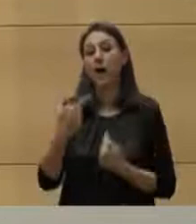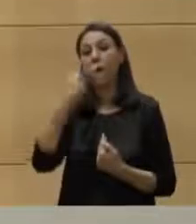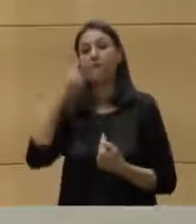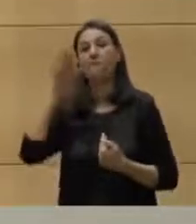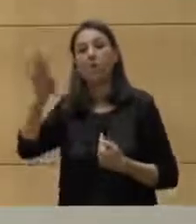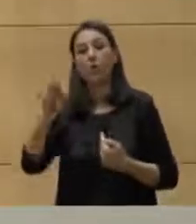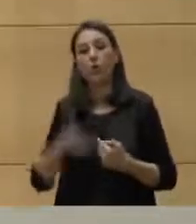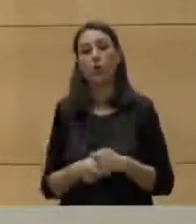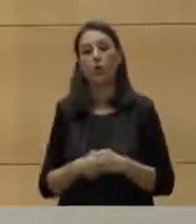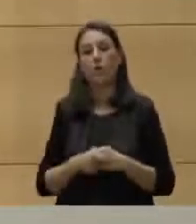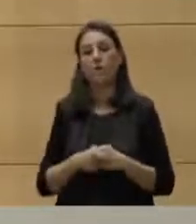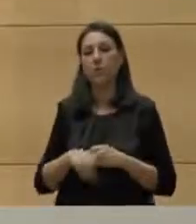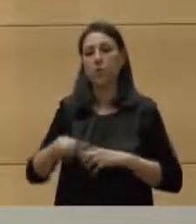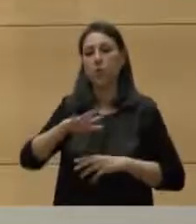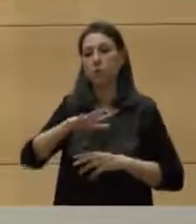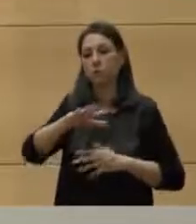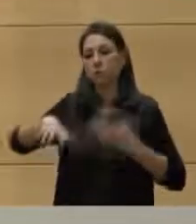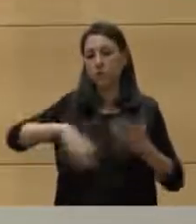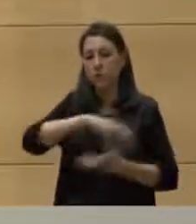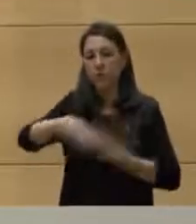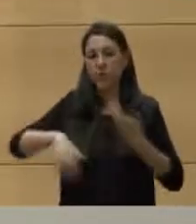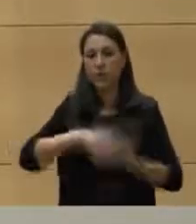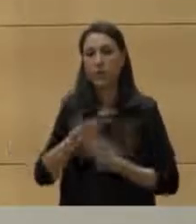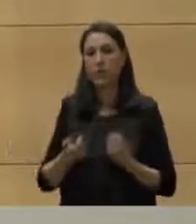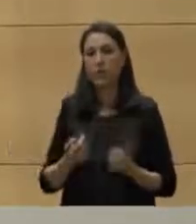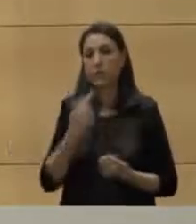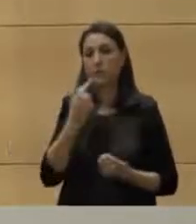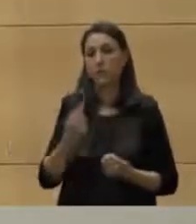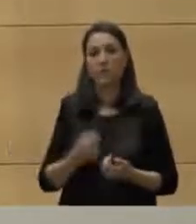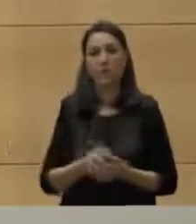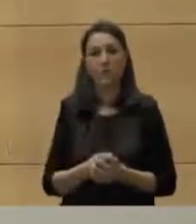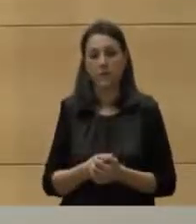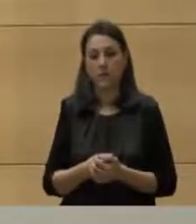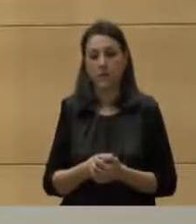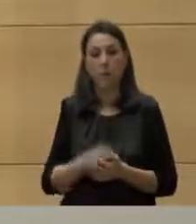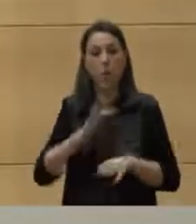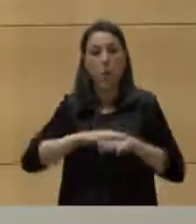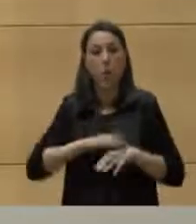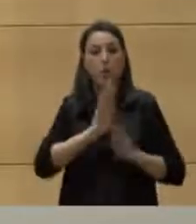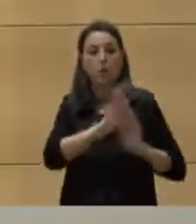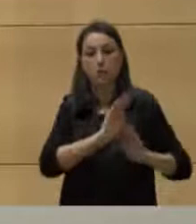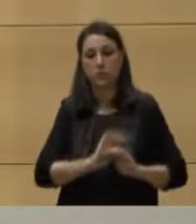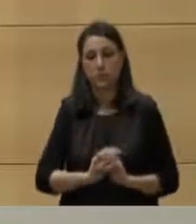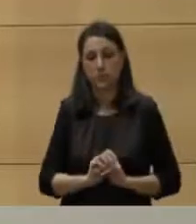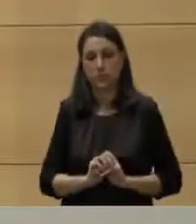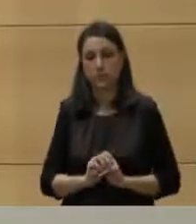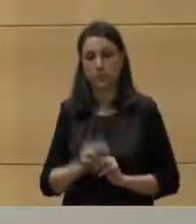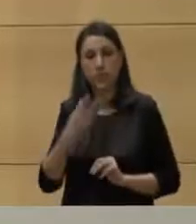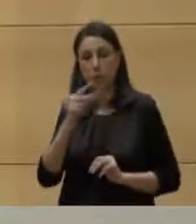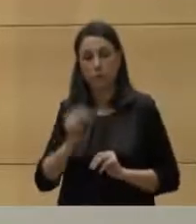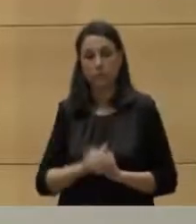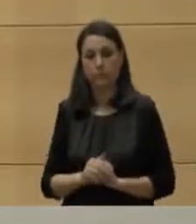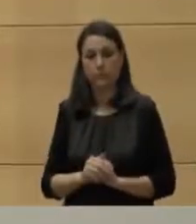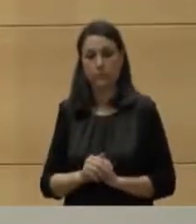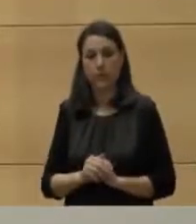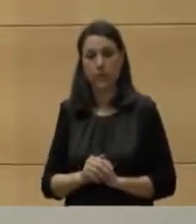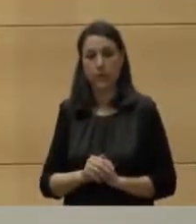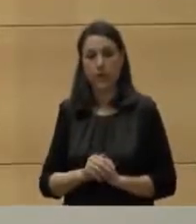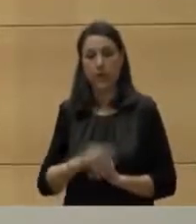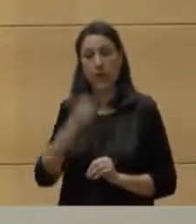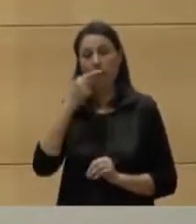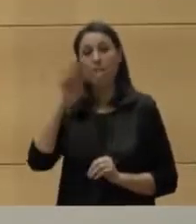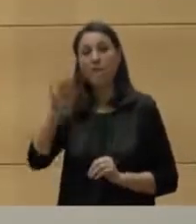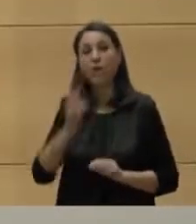tropelías se cometieron en nombre de la llamada patria. No. Franco es una creación